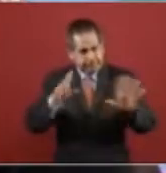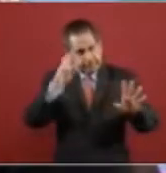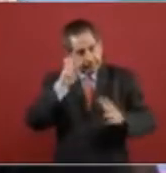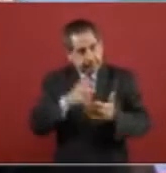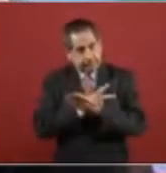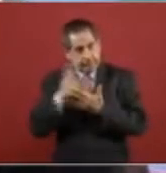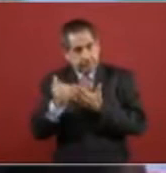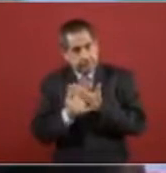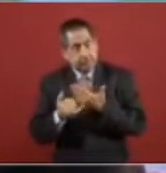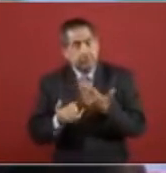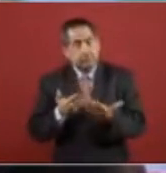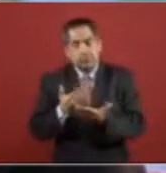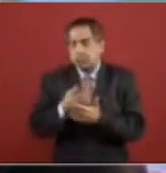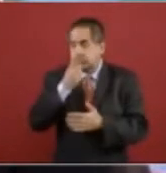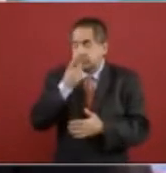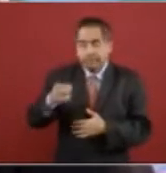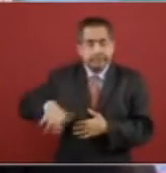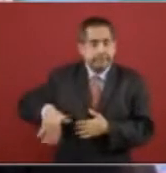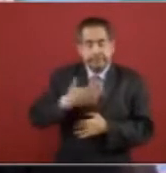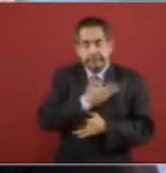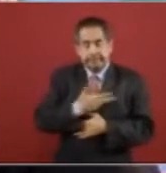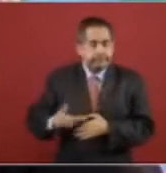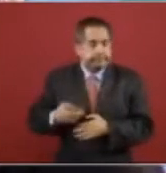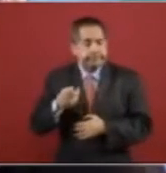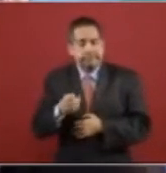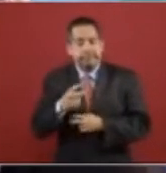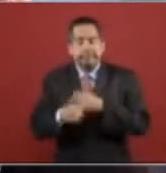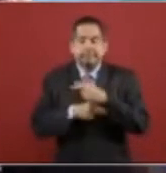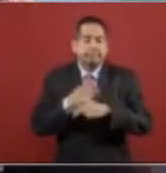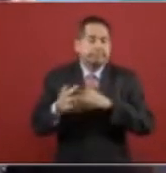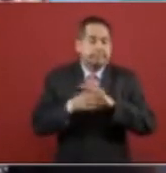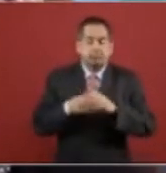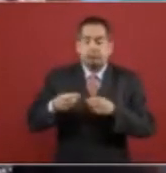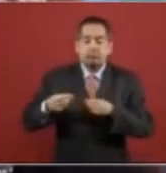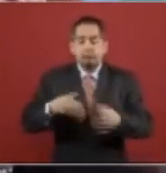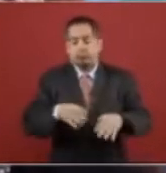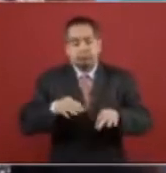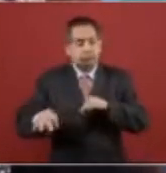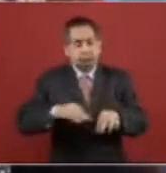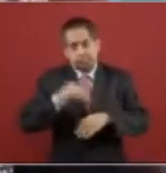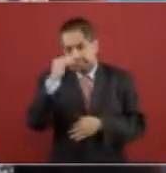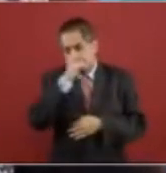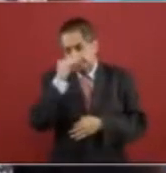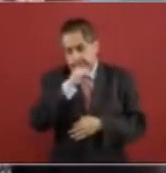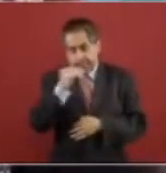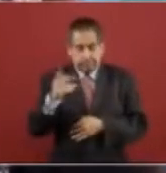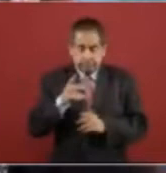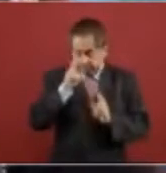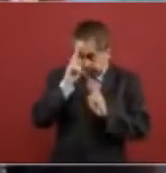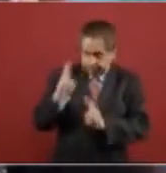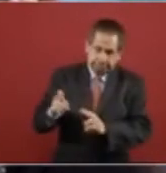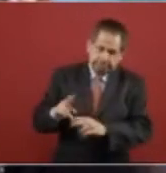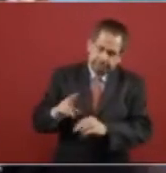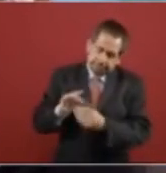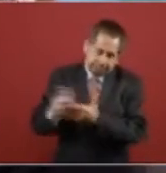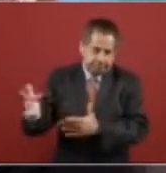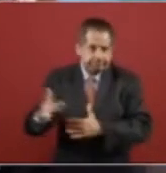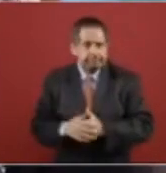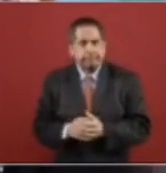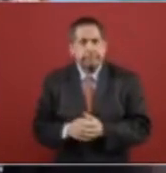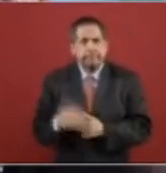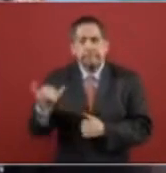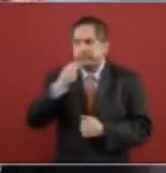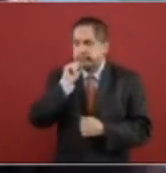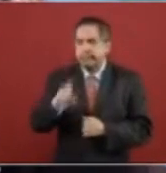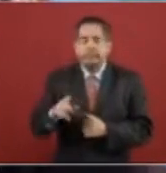y además como dice el presidente pues está donando su trabajo de manera honorífica así que muchas gracias y